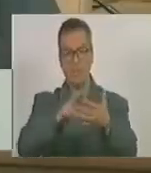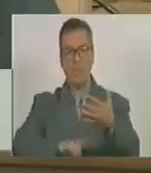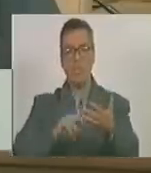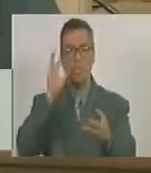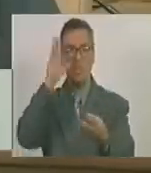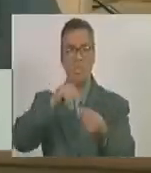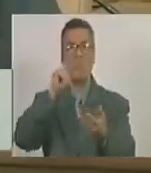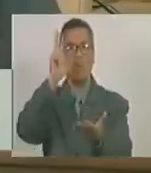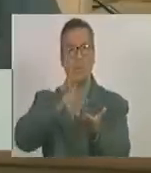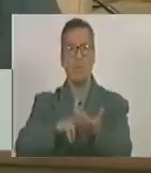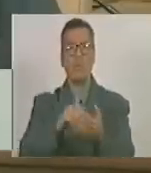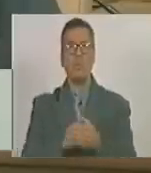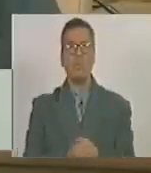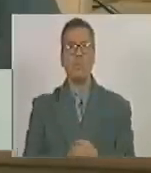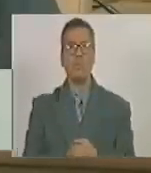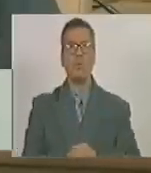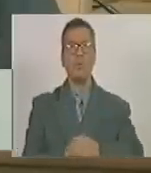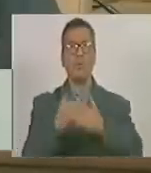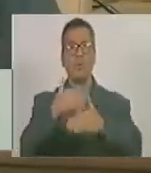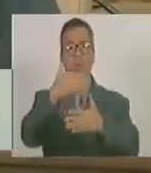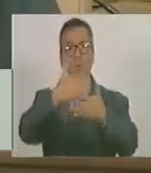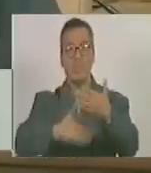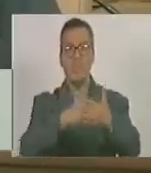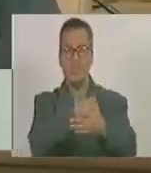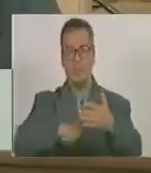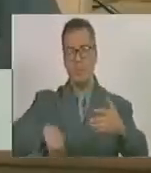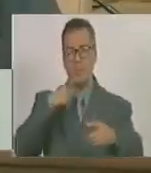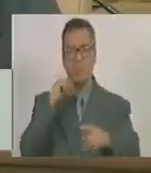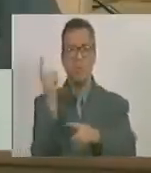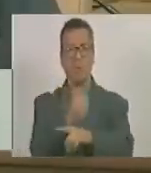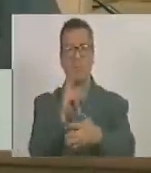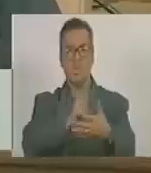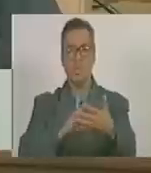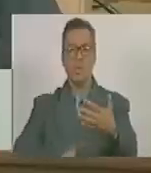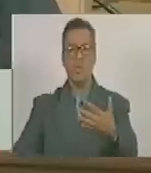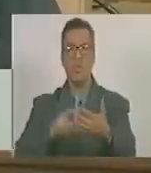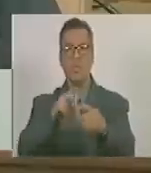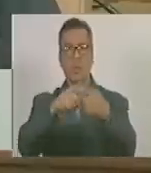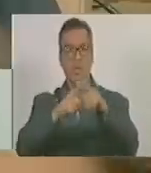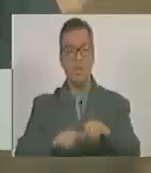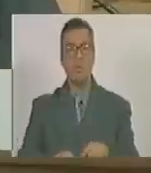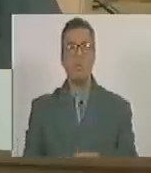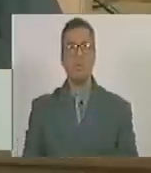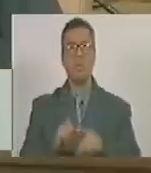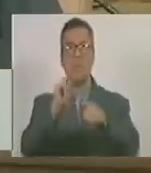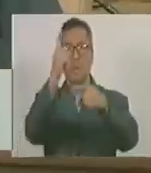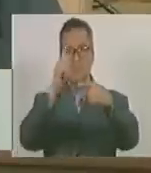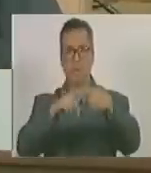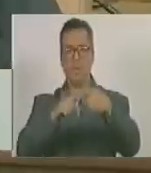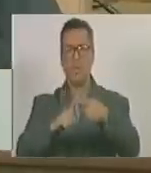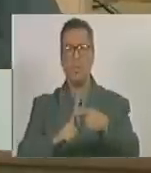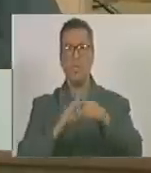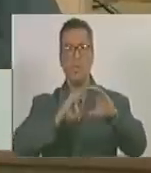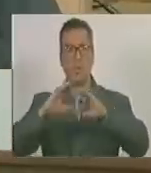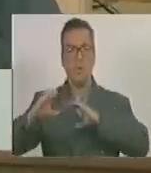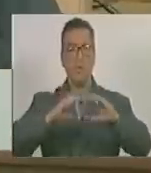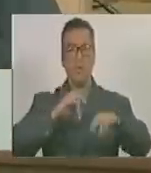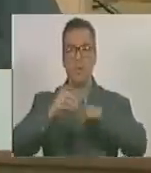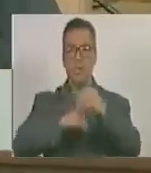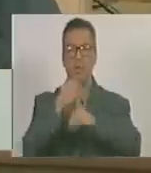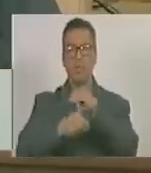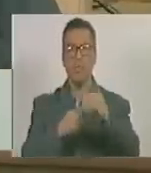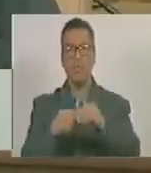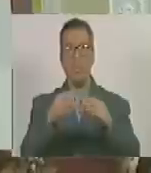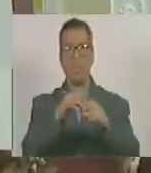resultó aprobada. A continuación, el presidente ordenó dar lectura a la cuenta. Primero, comunicaciones suscritas por